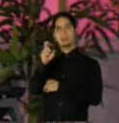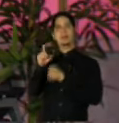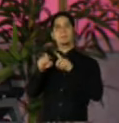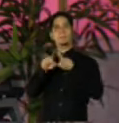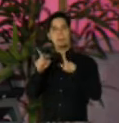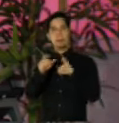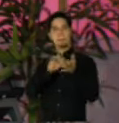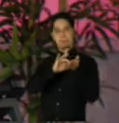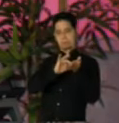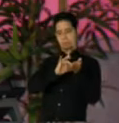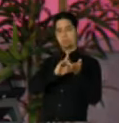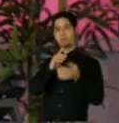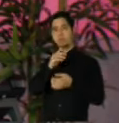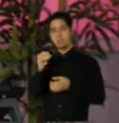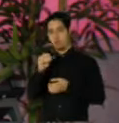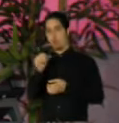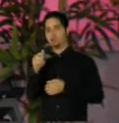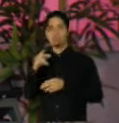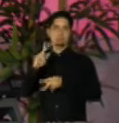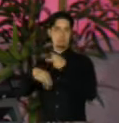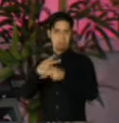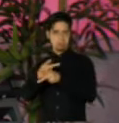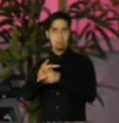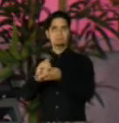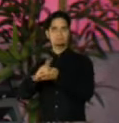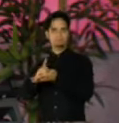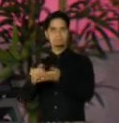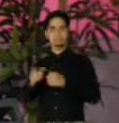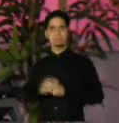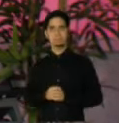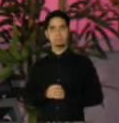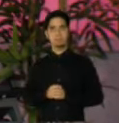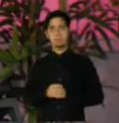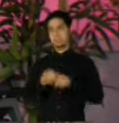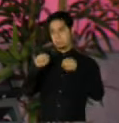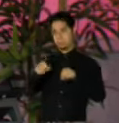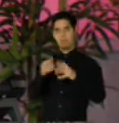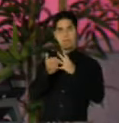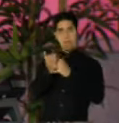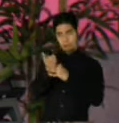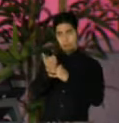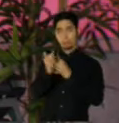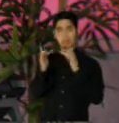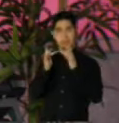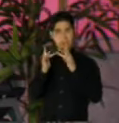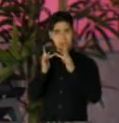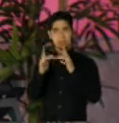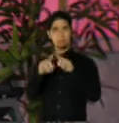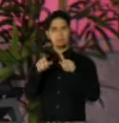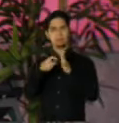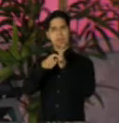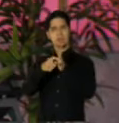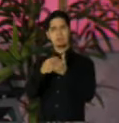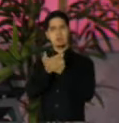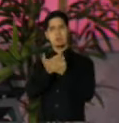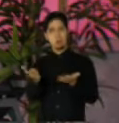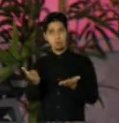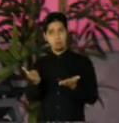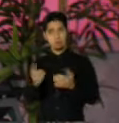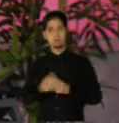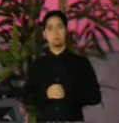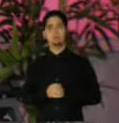los narcóticos. Hay una oportunidad de hacer recetas electrónicas, hay unos requisitos en algunos casos de obtener una